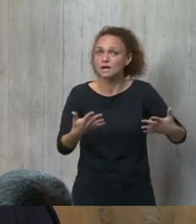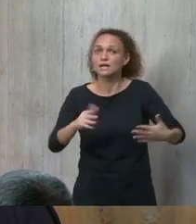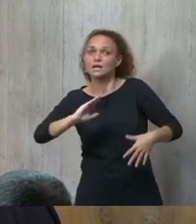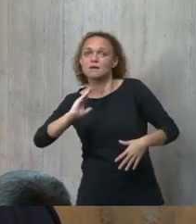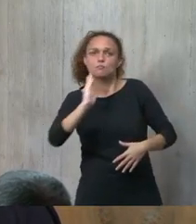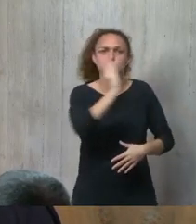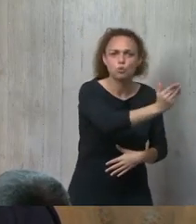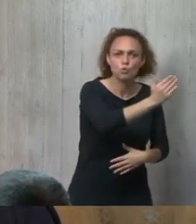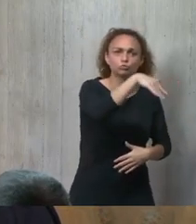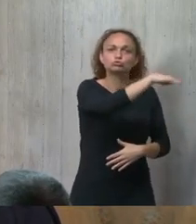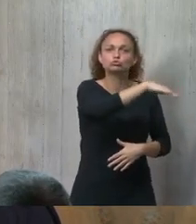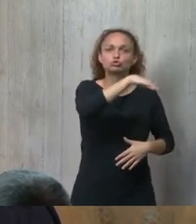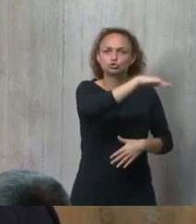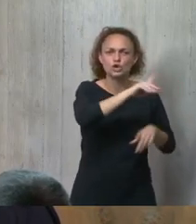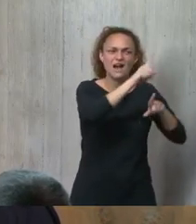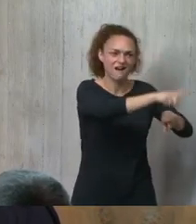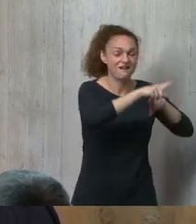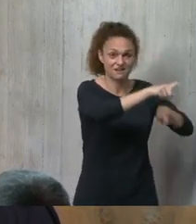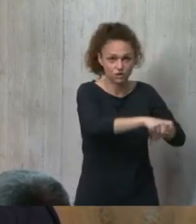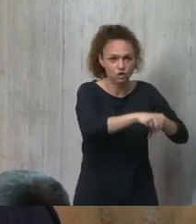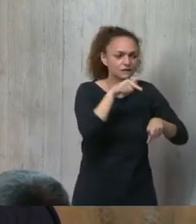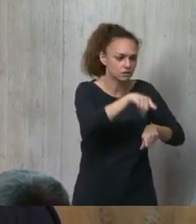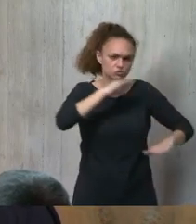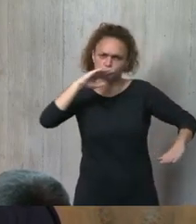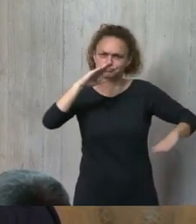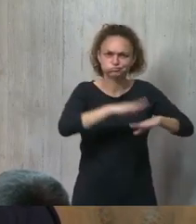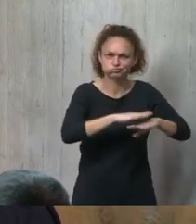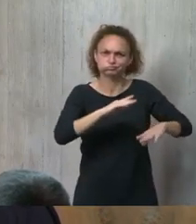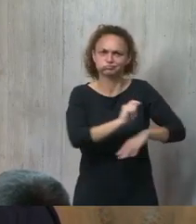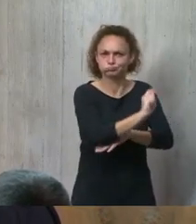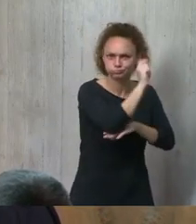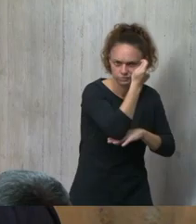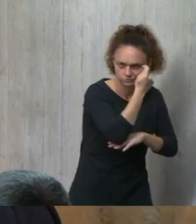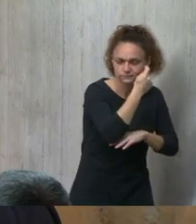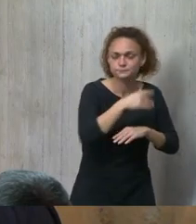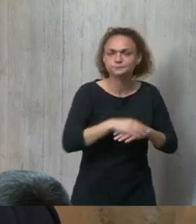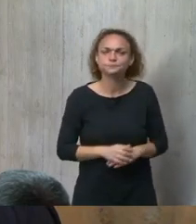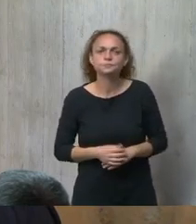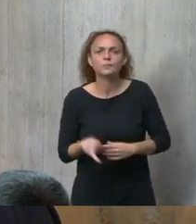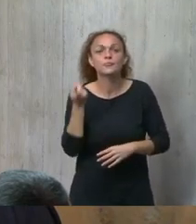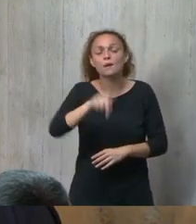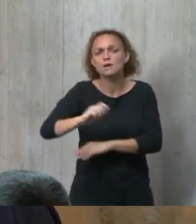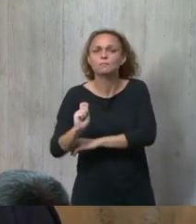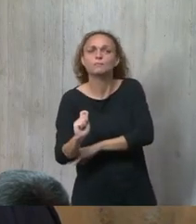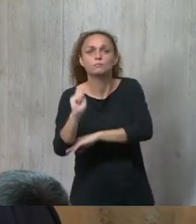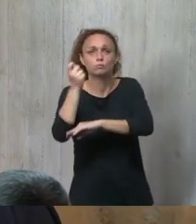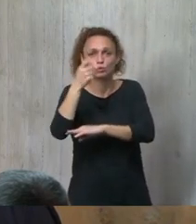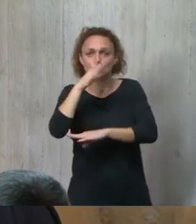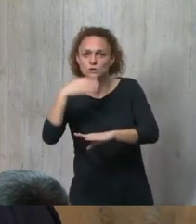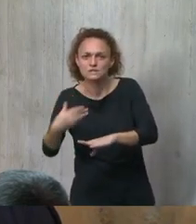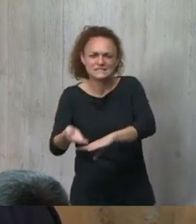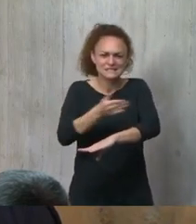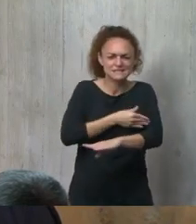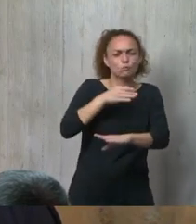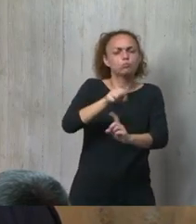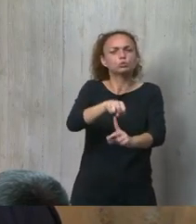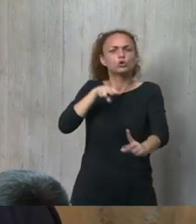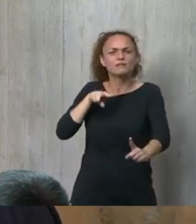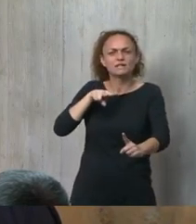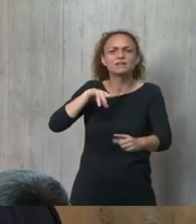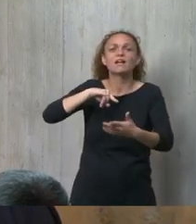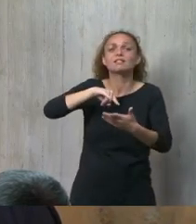de interfase, las zonas agrícolas. Eso se ha ido cumpliendo, la previsión. También se ha cumplido la previsión establecida desde el punto de vista técnico de